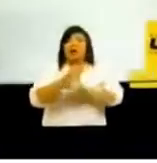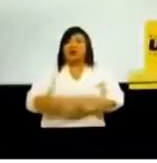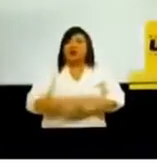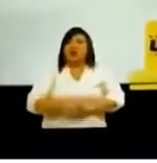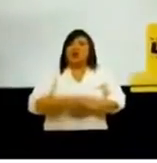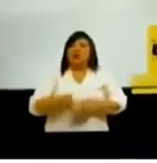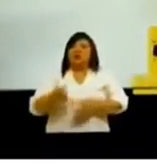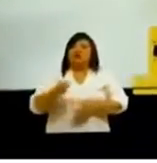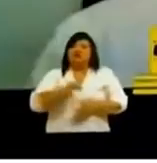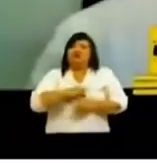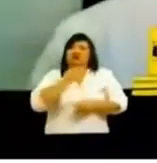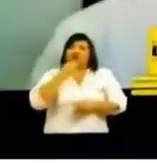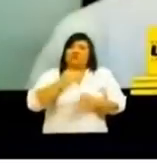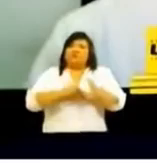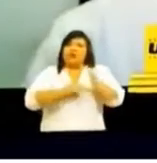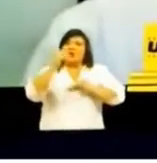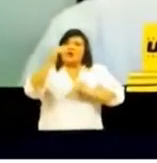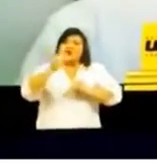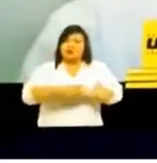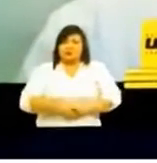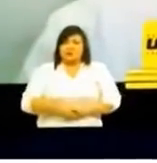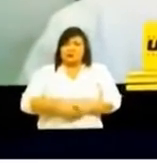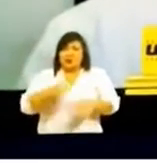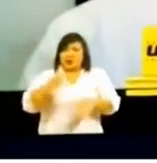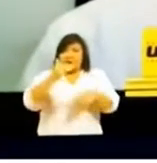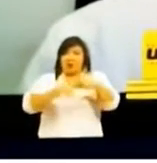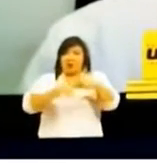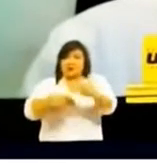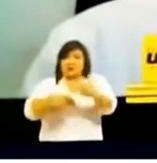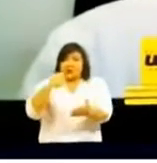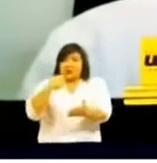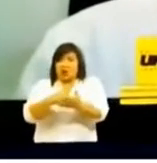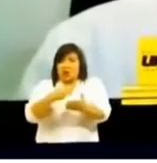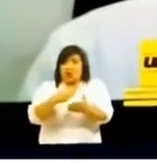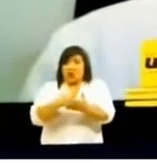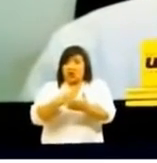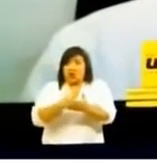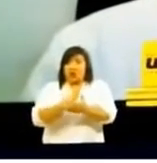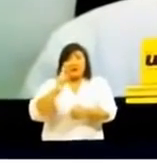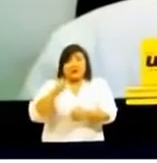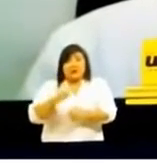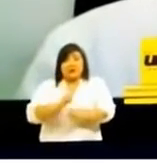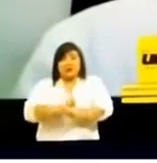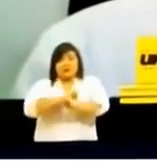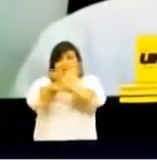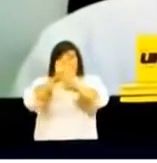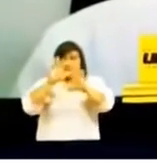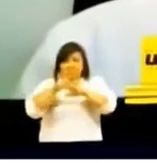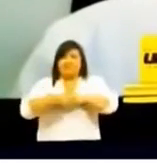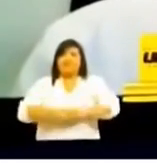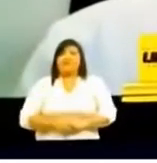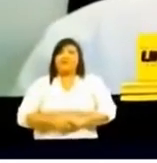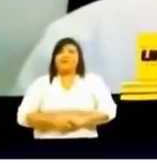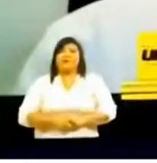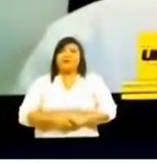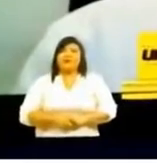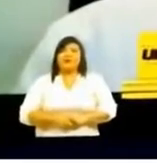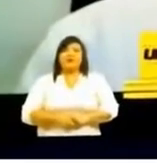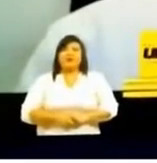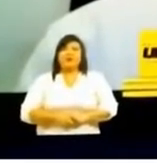pacientes con una carga viral mayor. El proceso de compra en donde se debe estar claramente